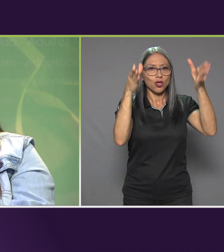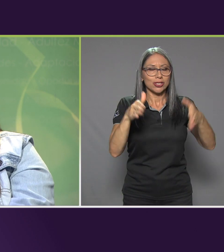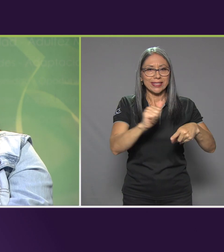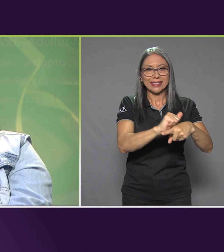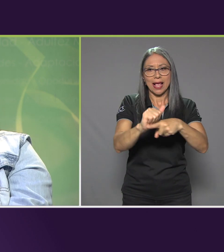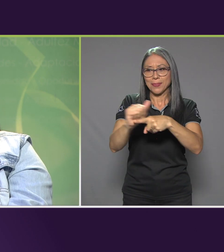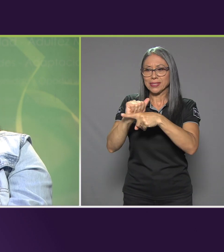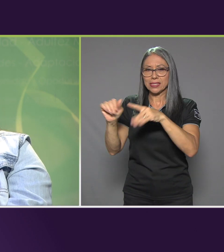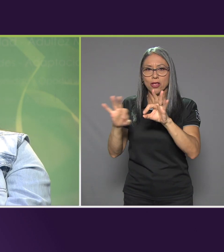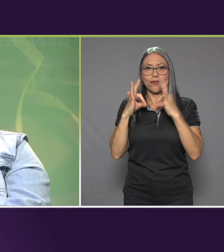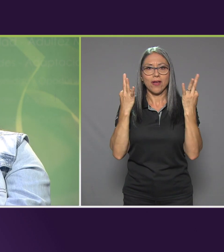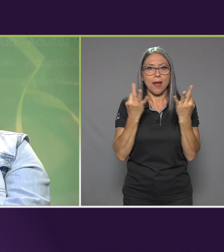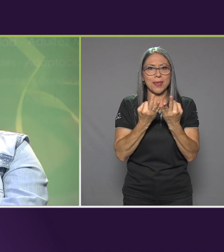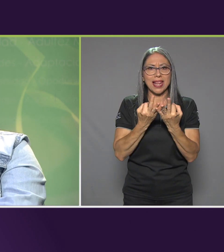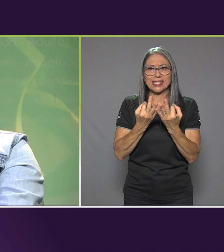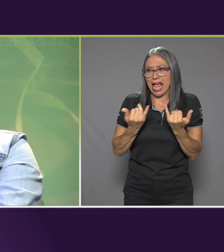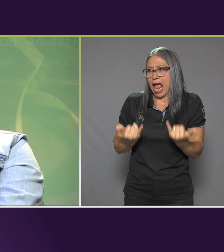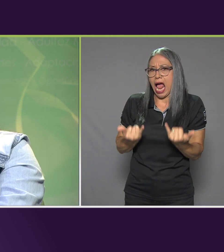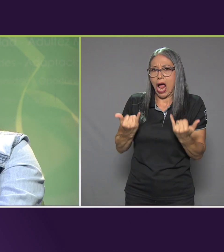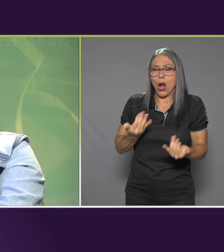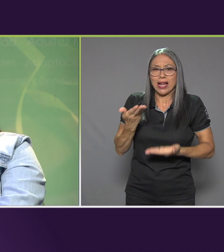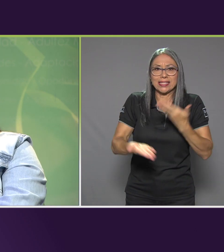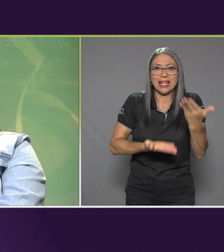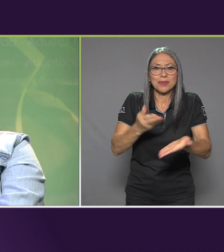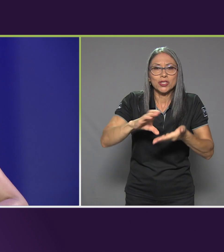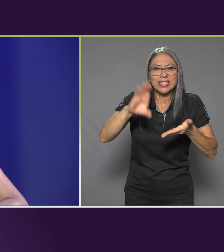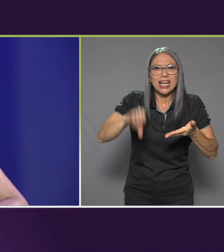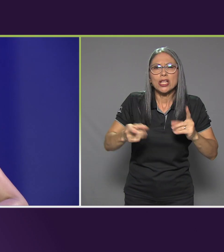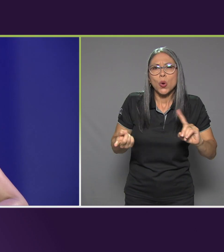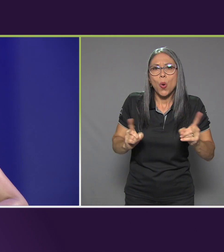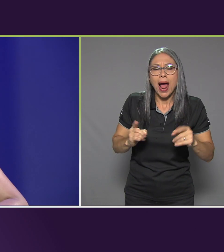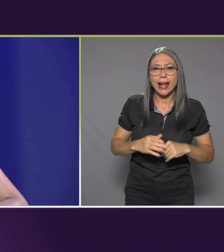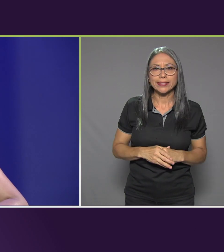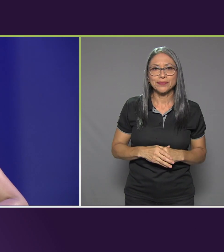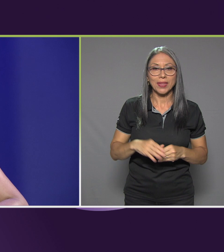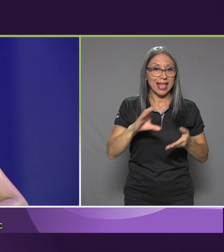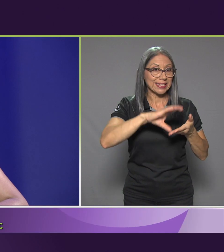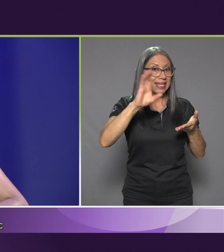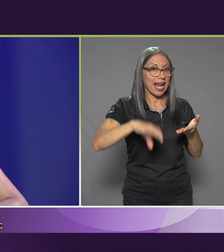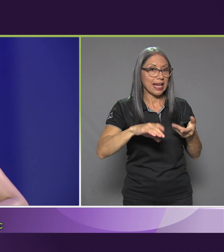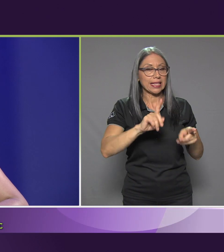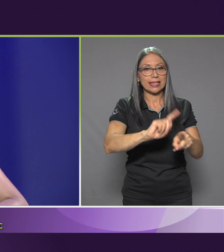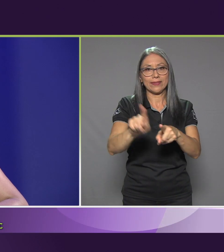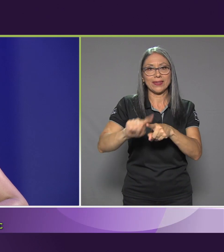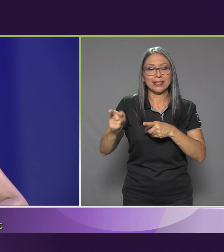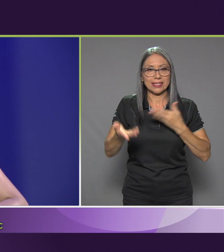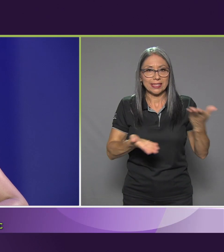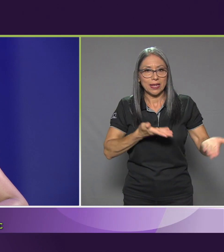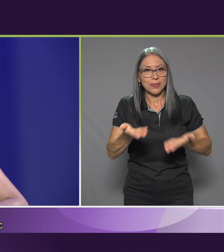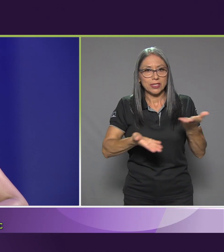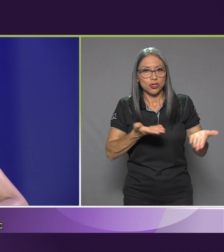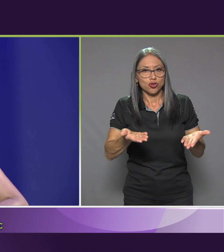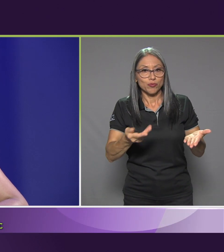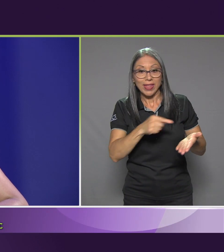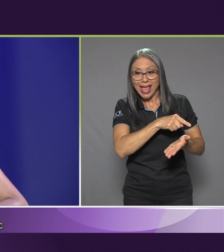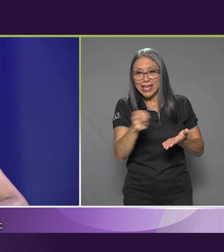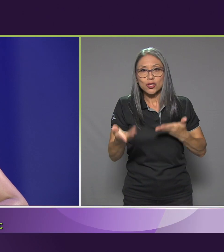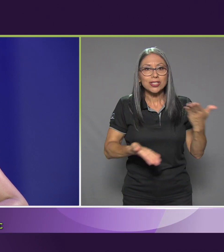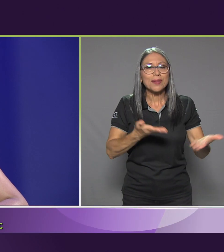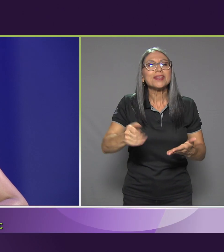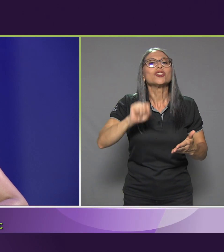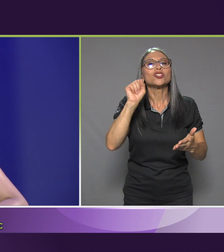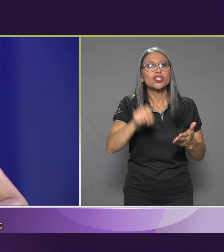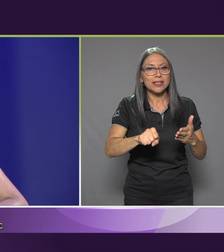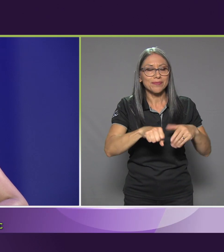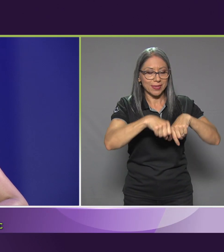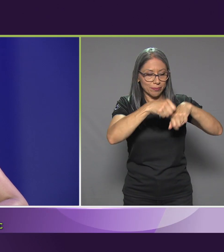familias. ¿Cuáles son los servicios que brinda hoy en día el SENARIEC? Bueno, el SENARIEC está brindando diferentes servicios, ¿verdad? Que sí están